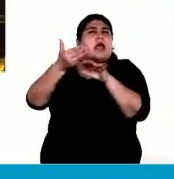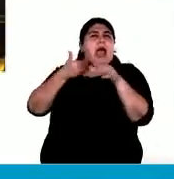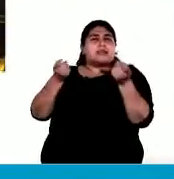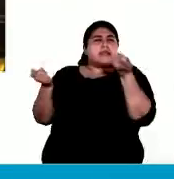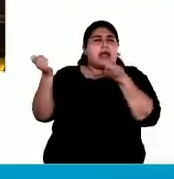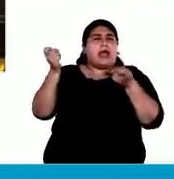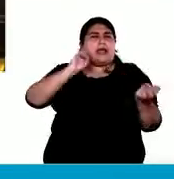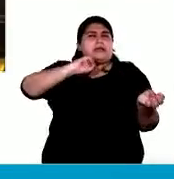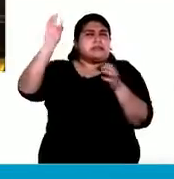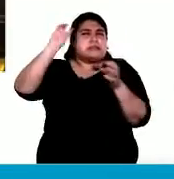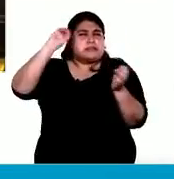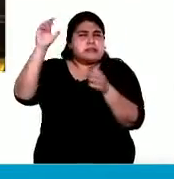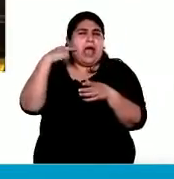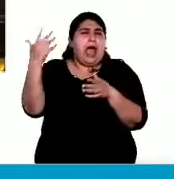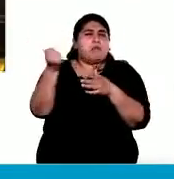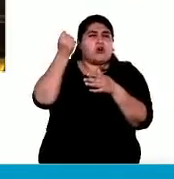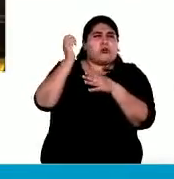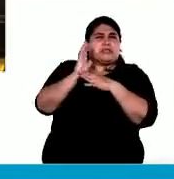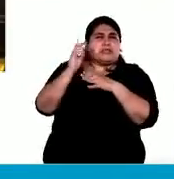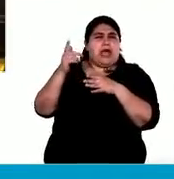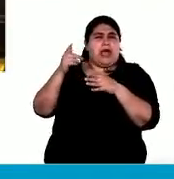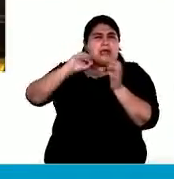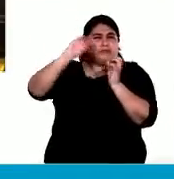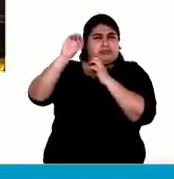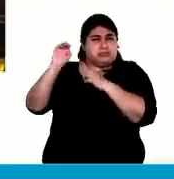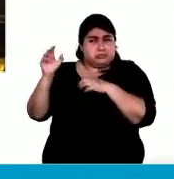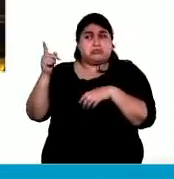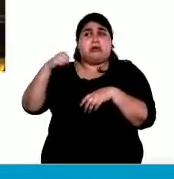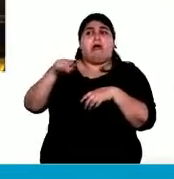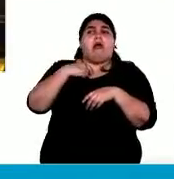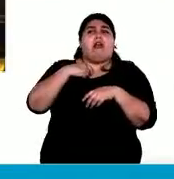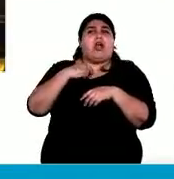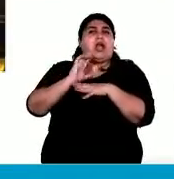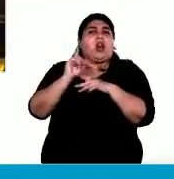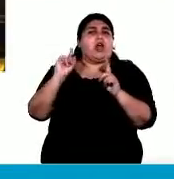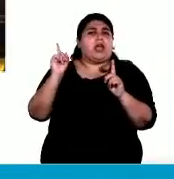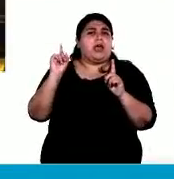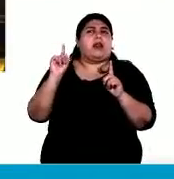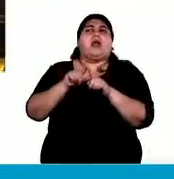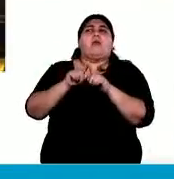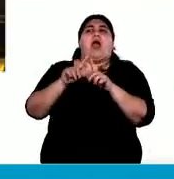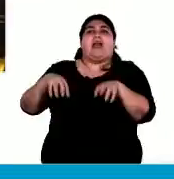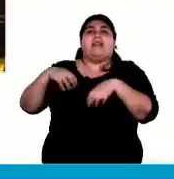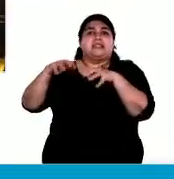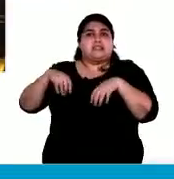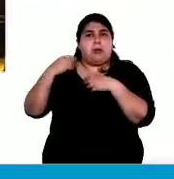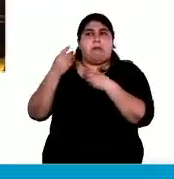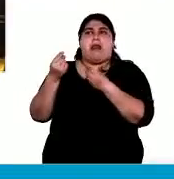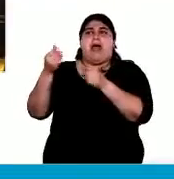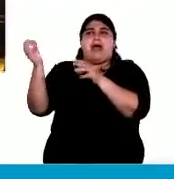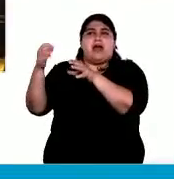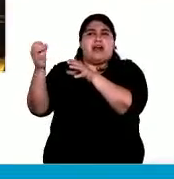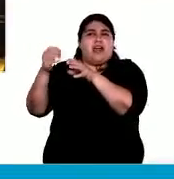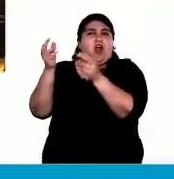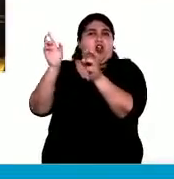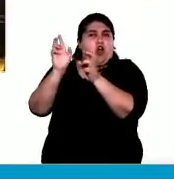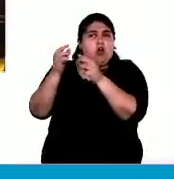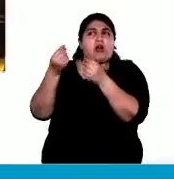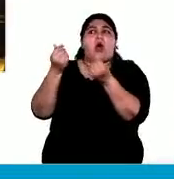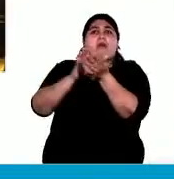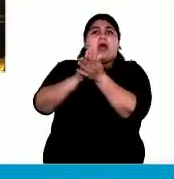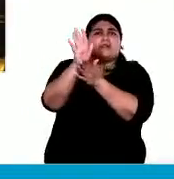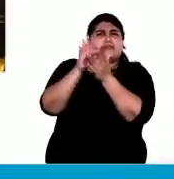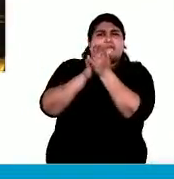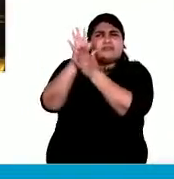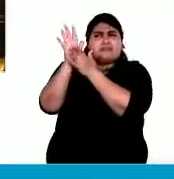de todo tipo y color los que se niegan a liquidar la la cosecha para obtener los dólares a los que fugan la suma millonaria